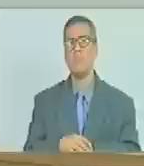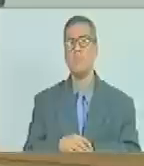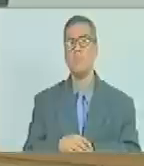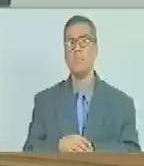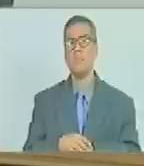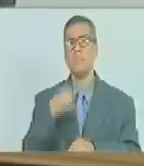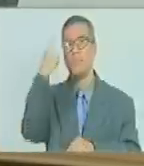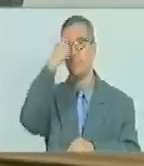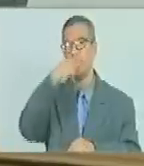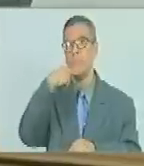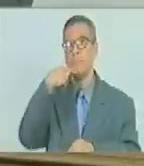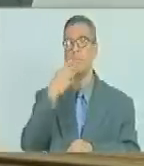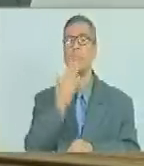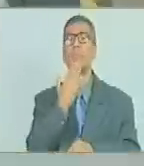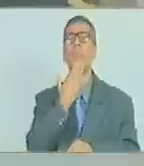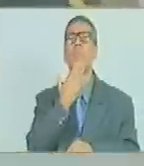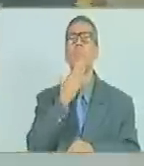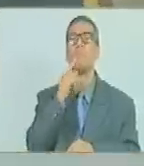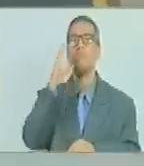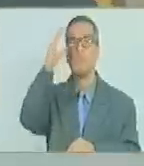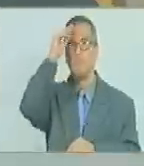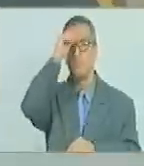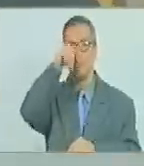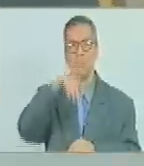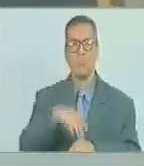La cara de aburrido de Donald Trump.